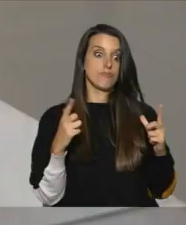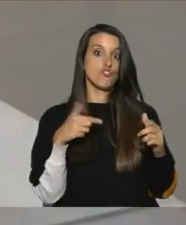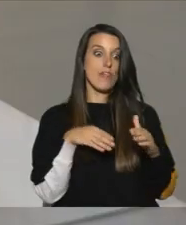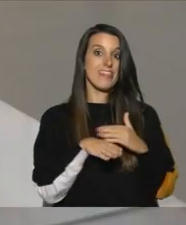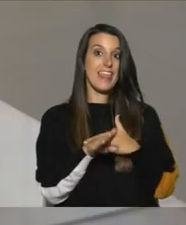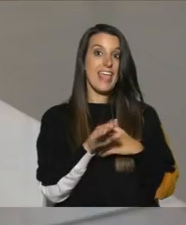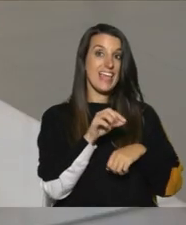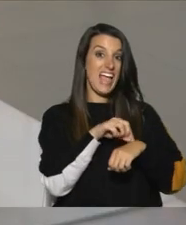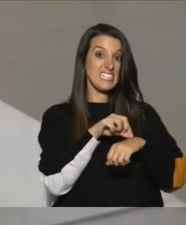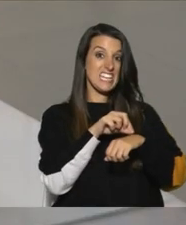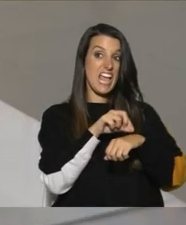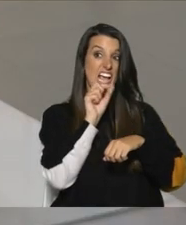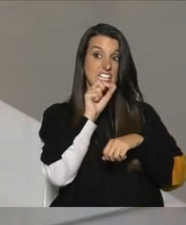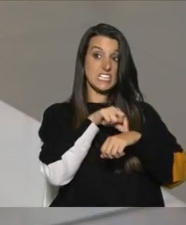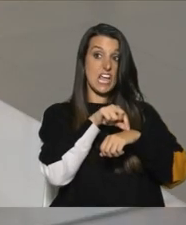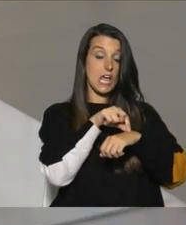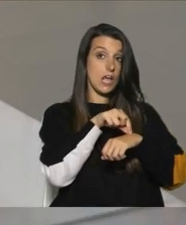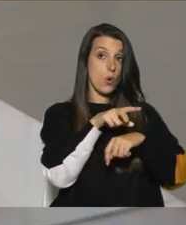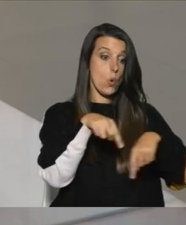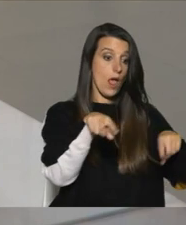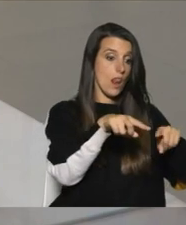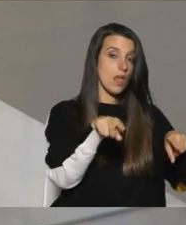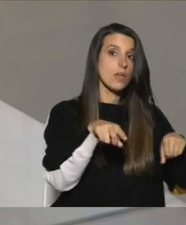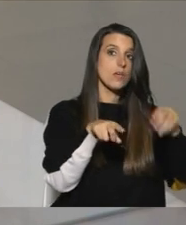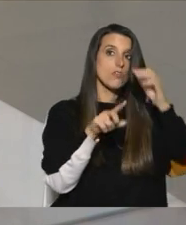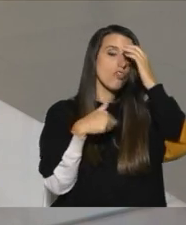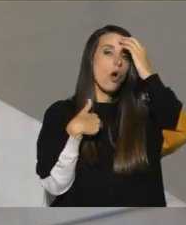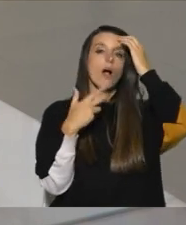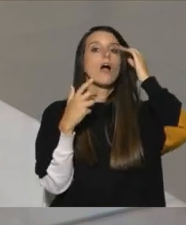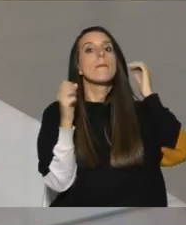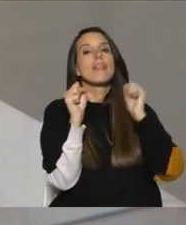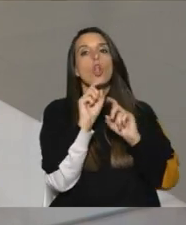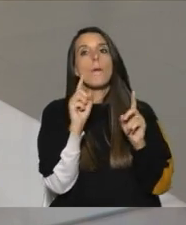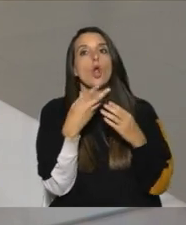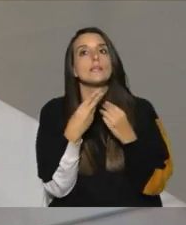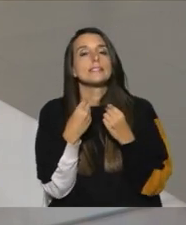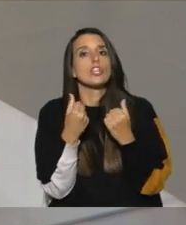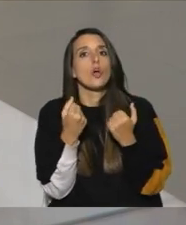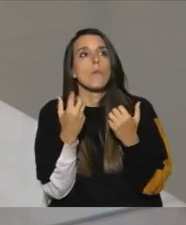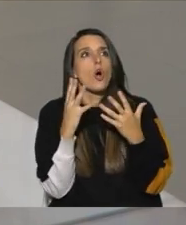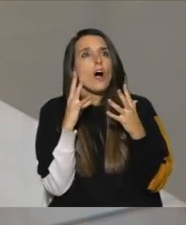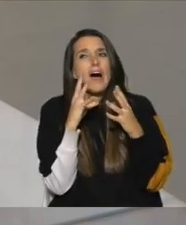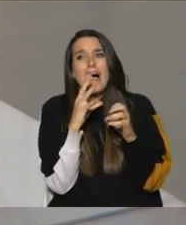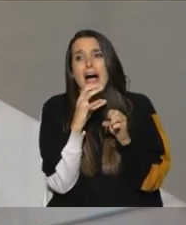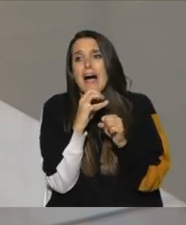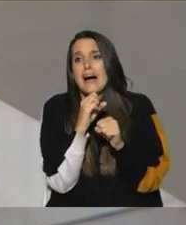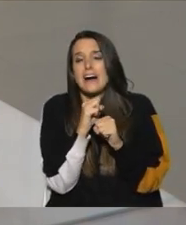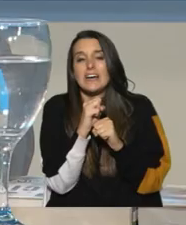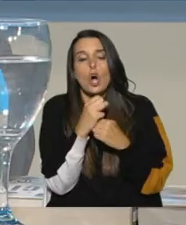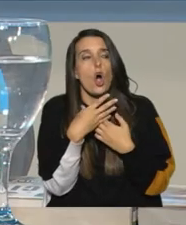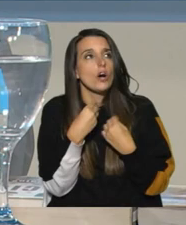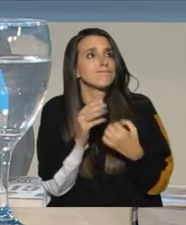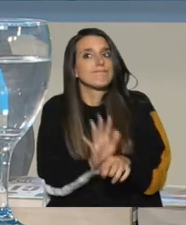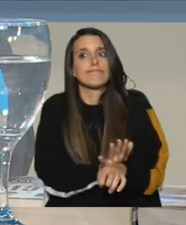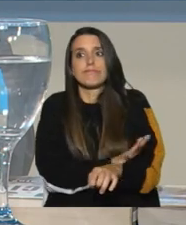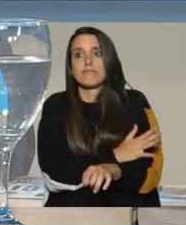las gallineros y realmente es uno, aunque no sufro claustrofobia, uno siente cierta claustrofobia de lo que fue eso. Pero dejando eso de